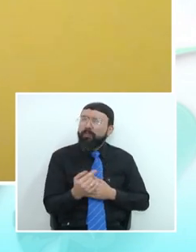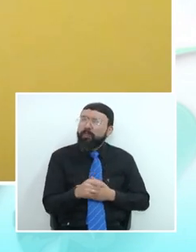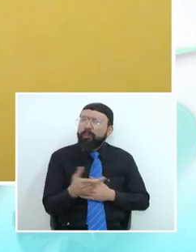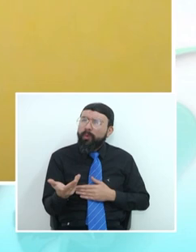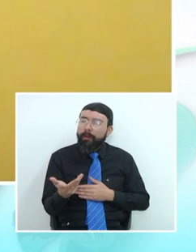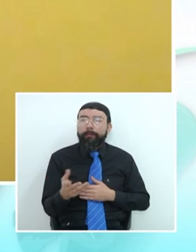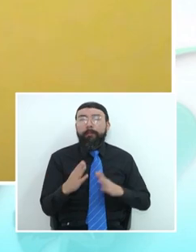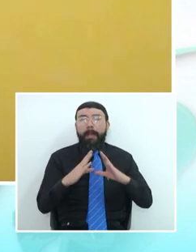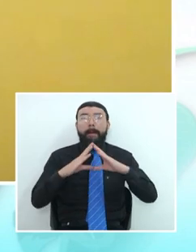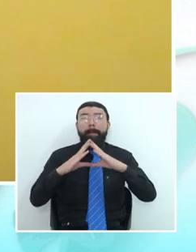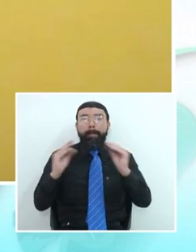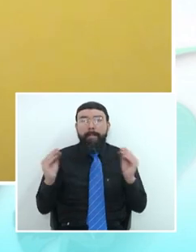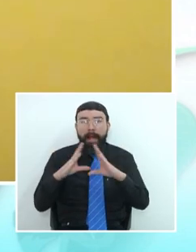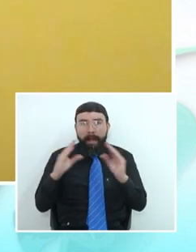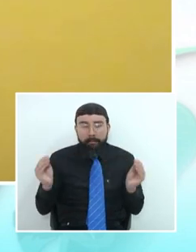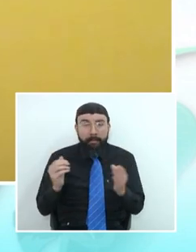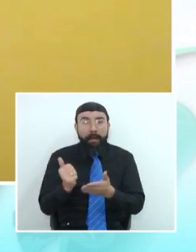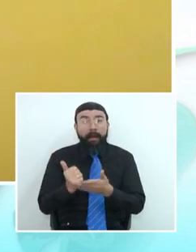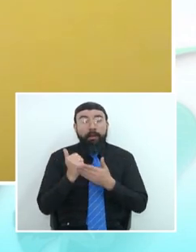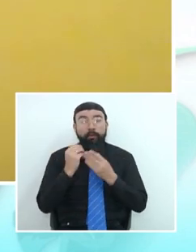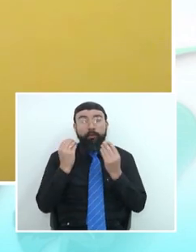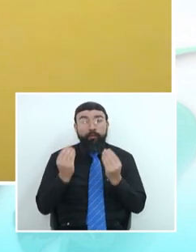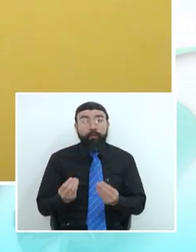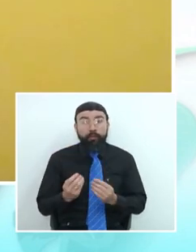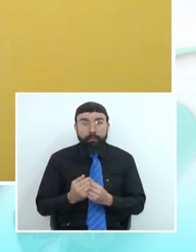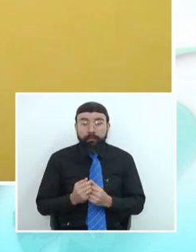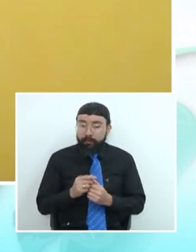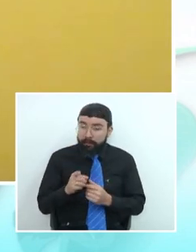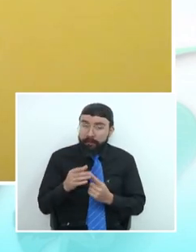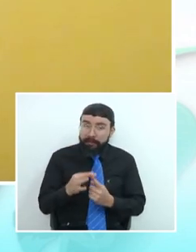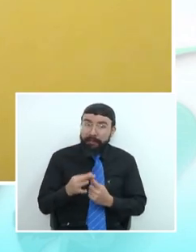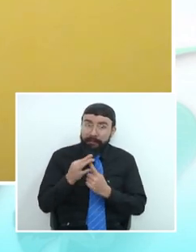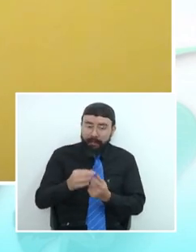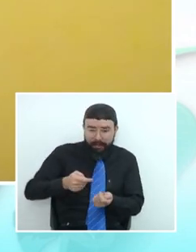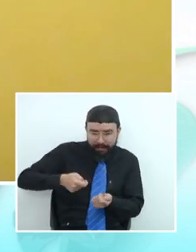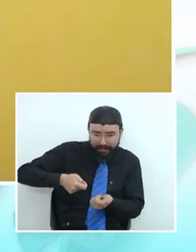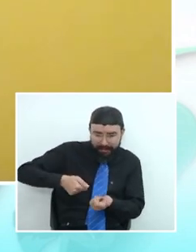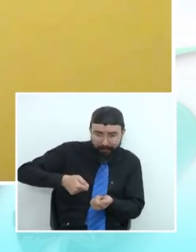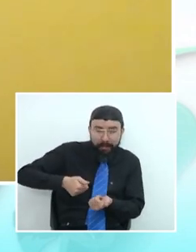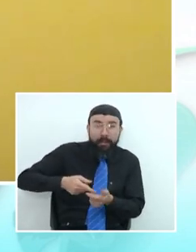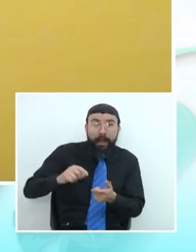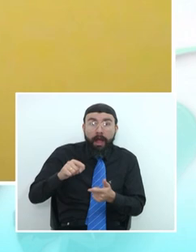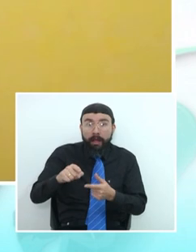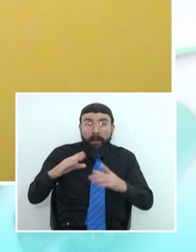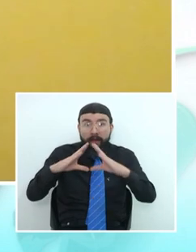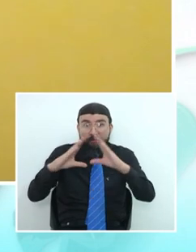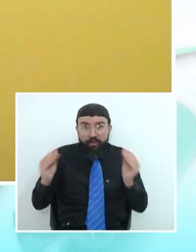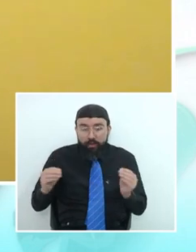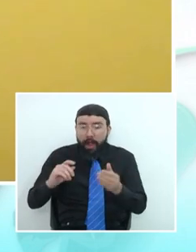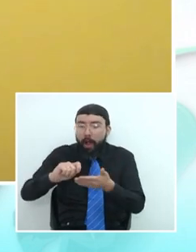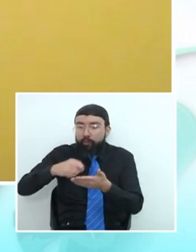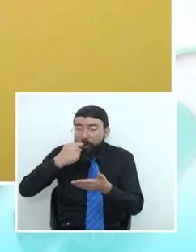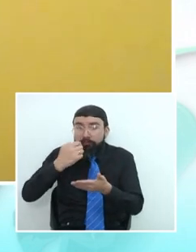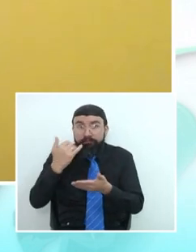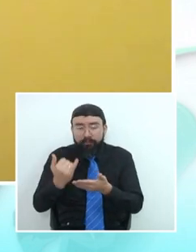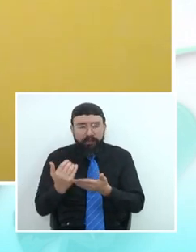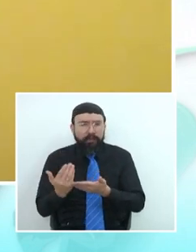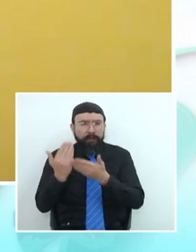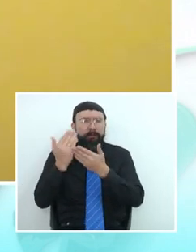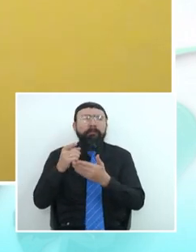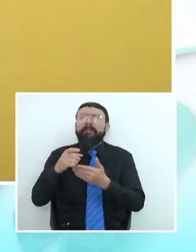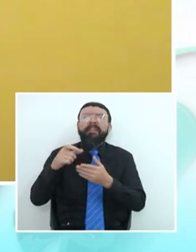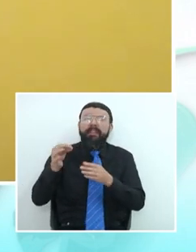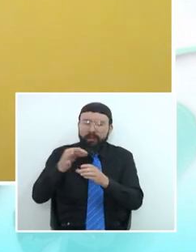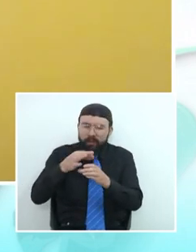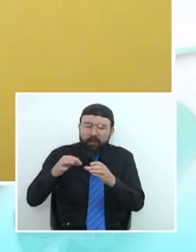la papaya. La papaya, especialmente las semillas y la fruta, por la papaverina, porque es que la papaverina